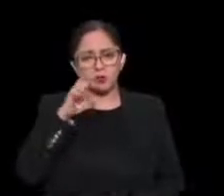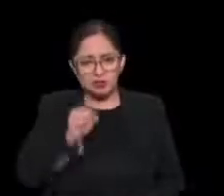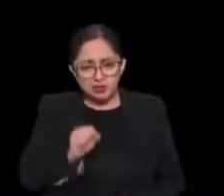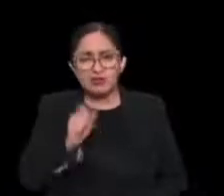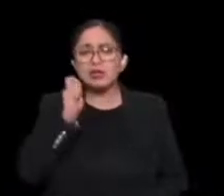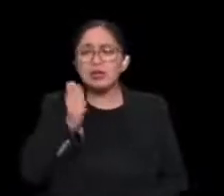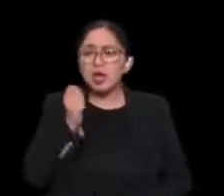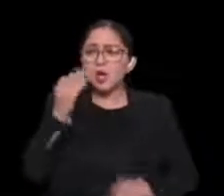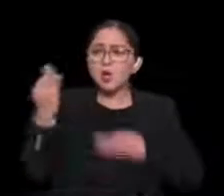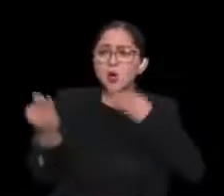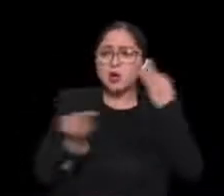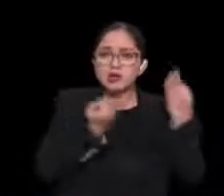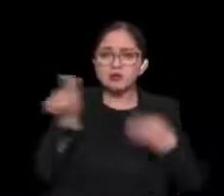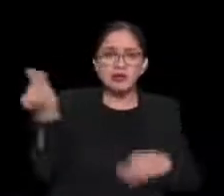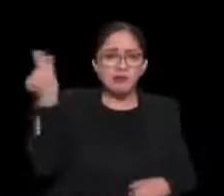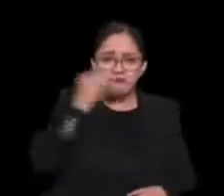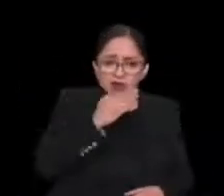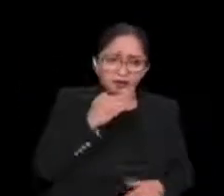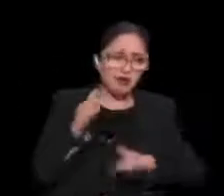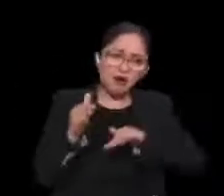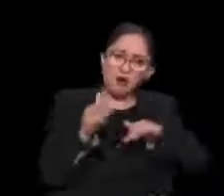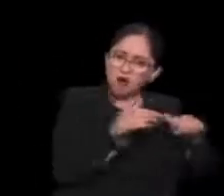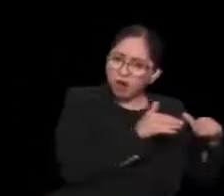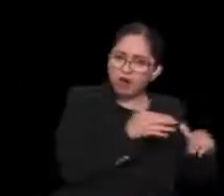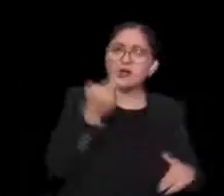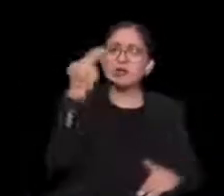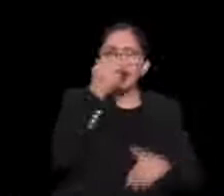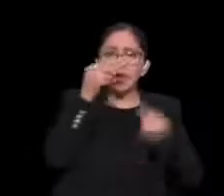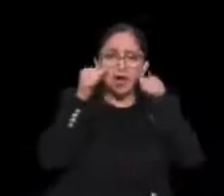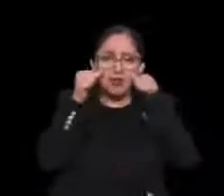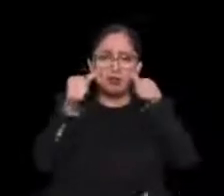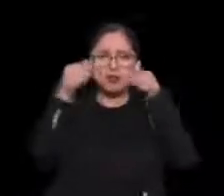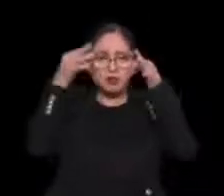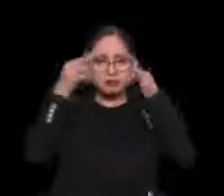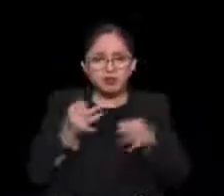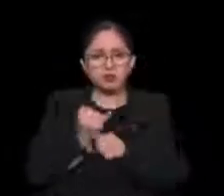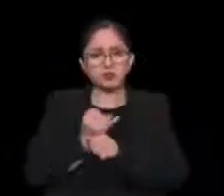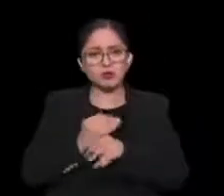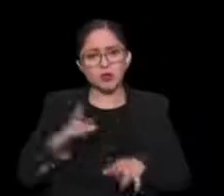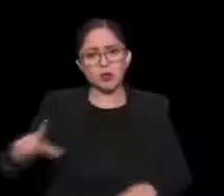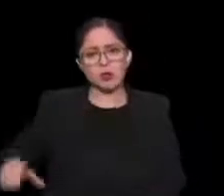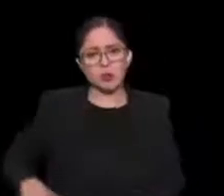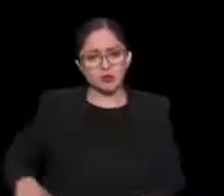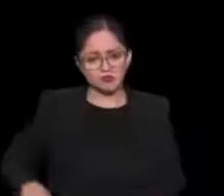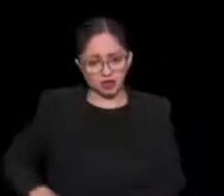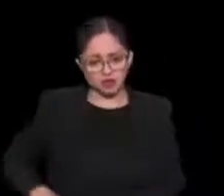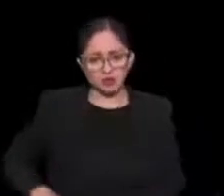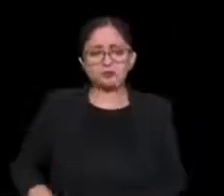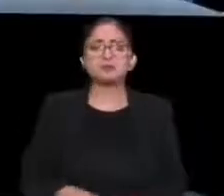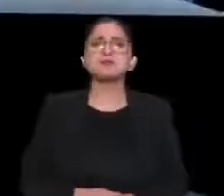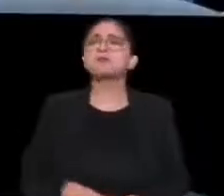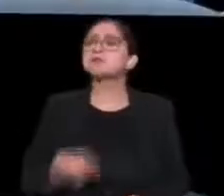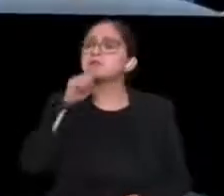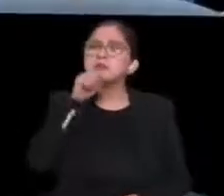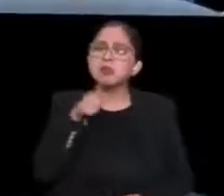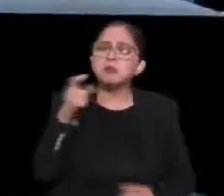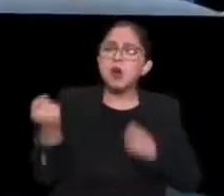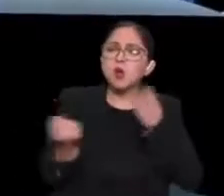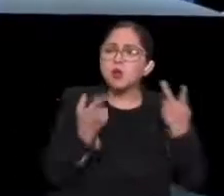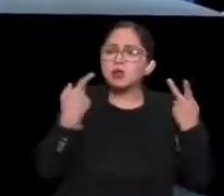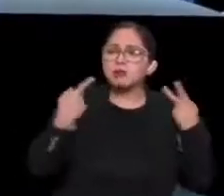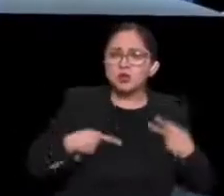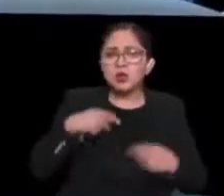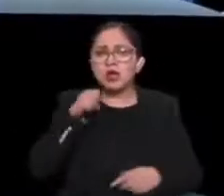reacción de las autoridades, de los gobiernos. Es clarísimo. Sin duda, sin duda. Y para crear desestabilización, estamos hablando también